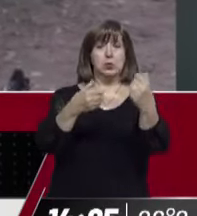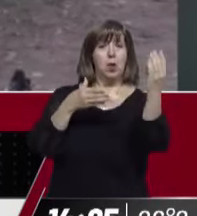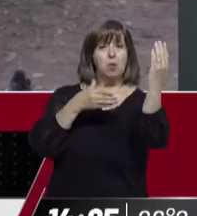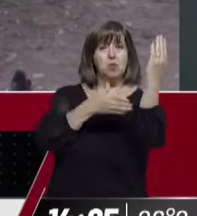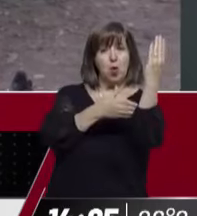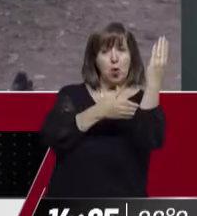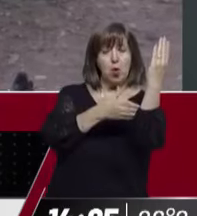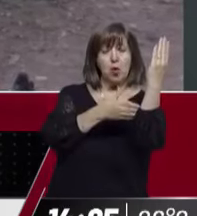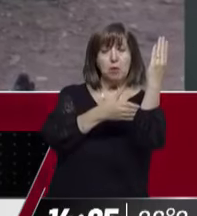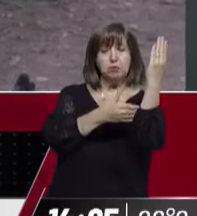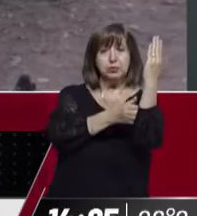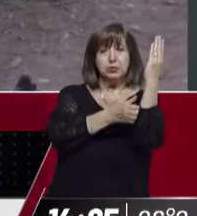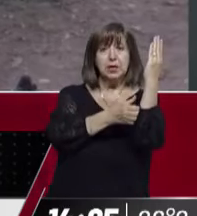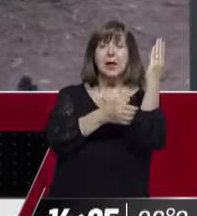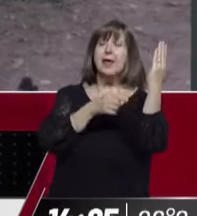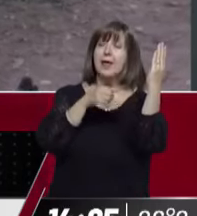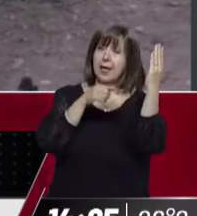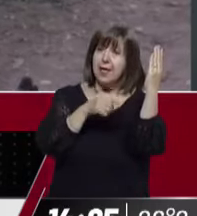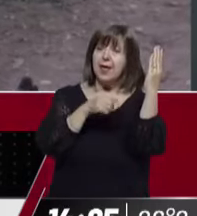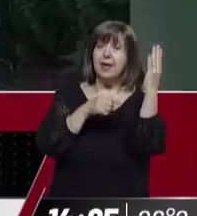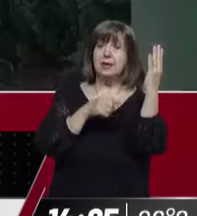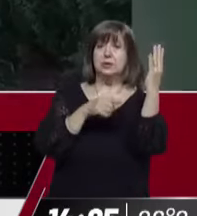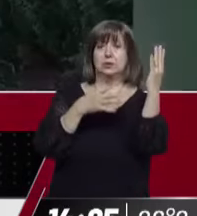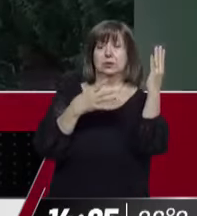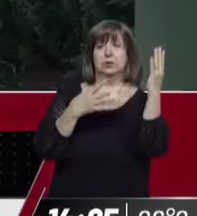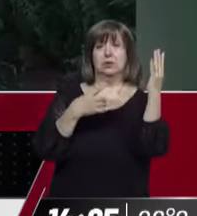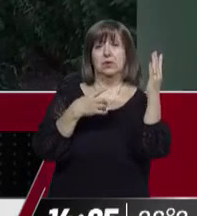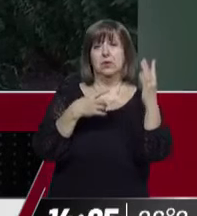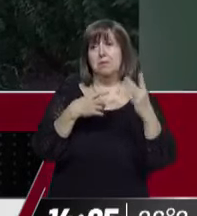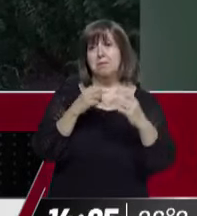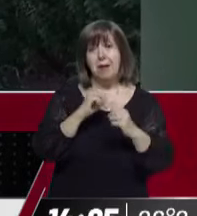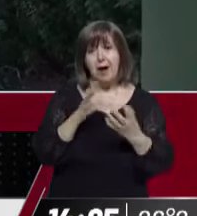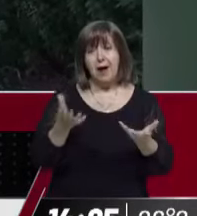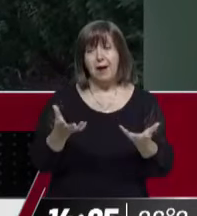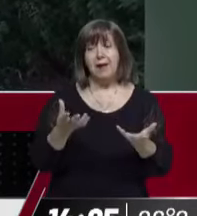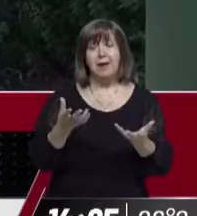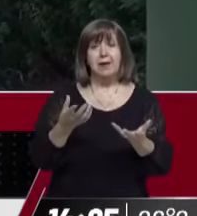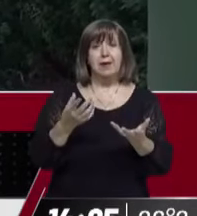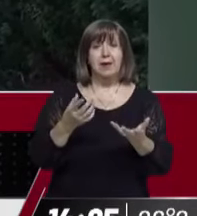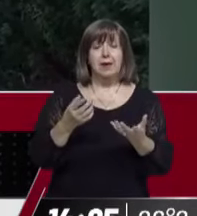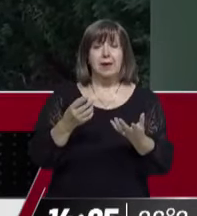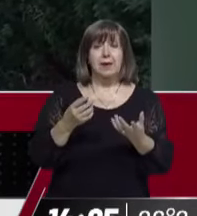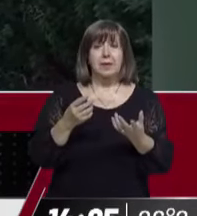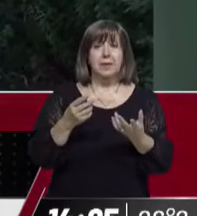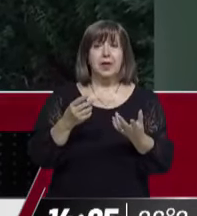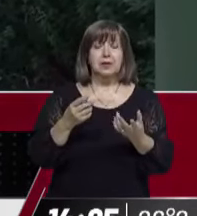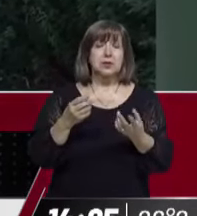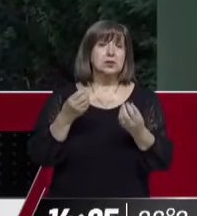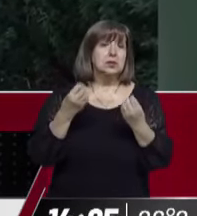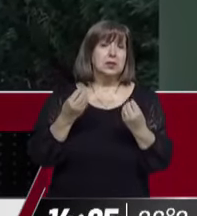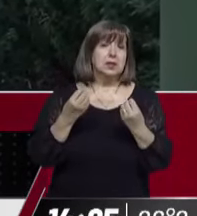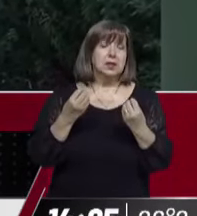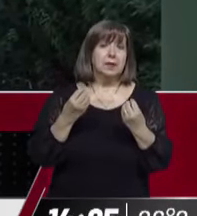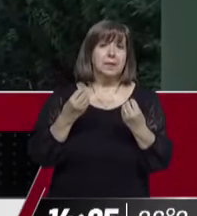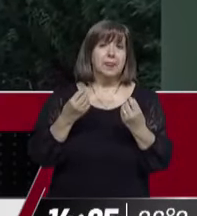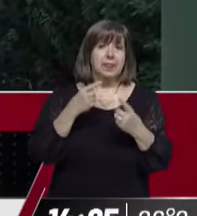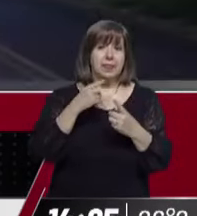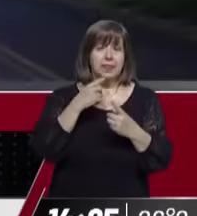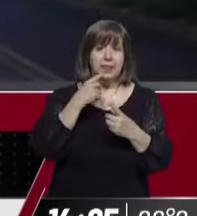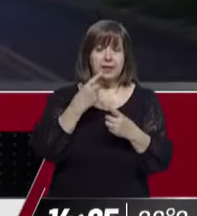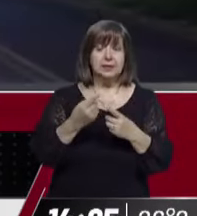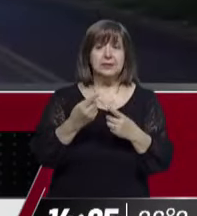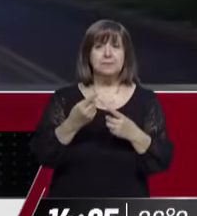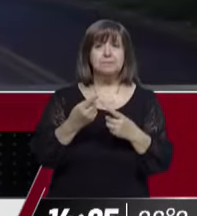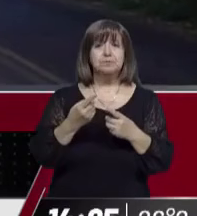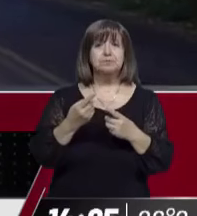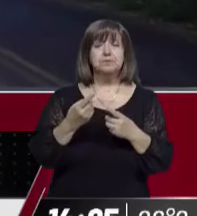preocupa, enciende las alarmas nuevamente. Por supuesto, ahora, Leandro. ¿Qué surge también? Sí. Claro, ¿qué surge después de esto? No, Sergio, les cuento. Surge también